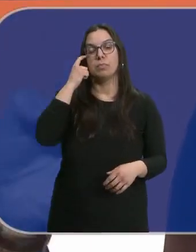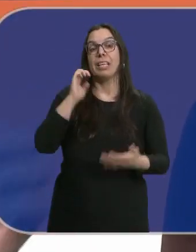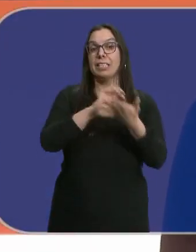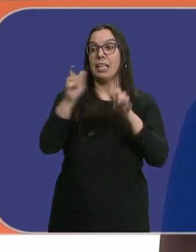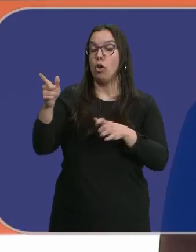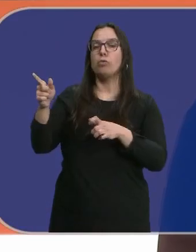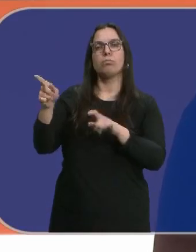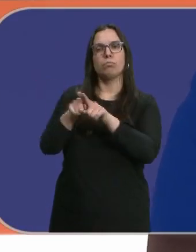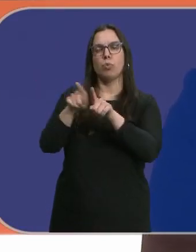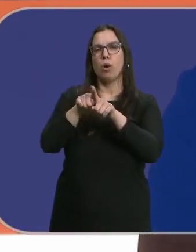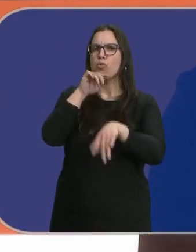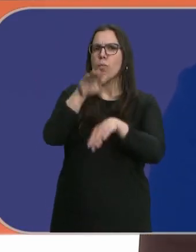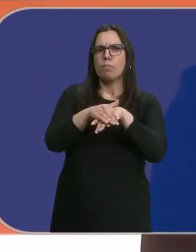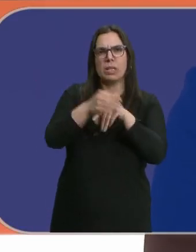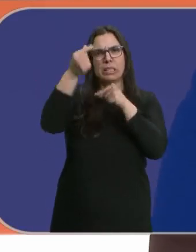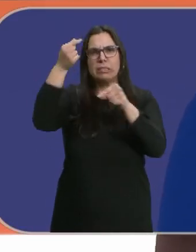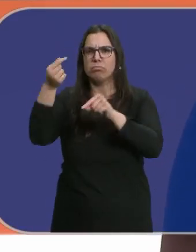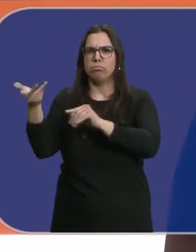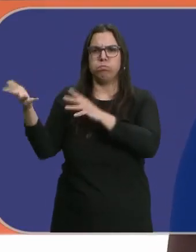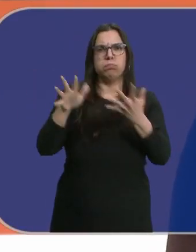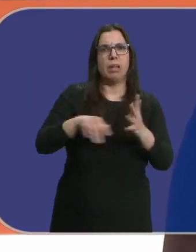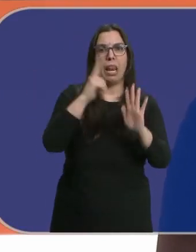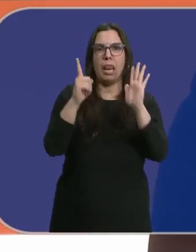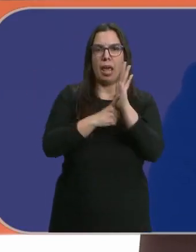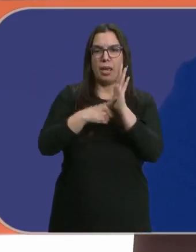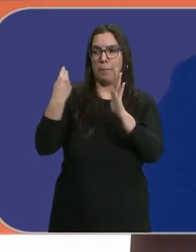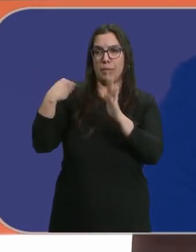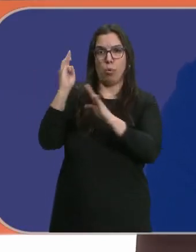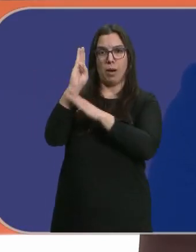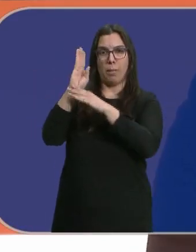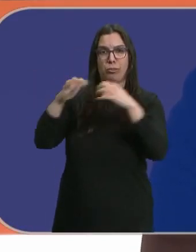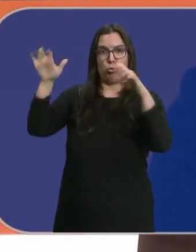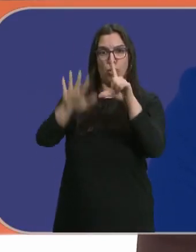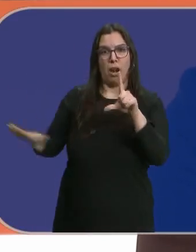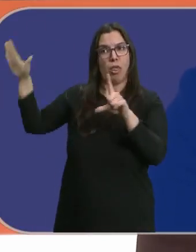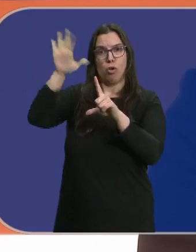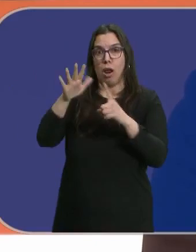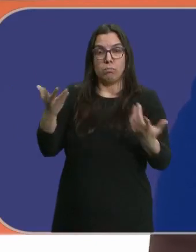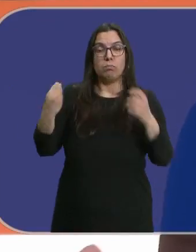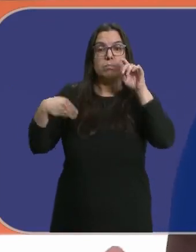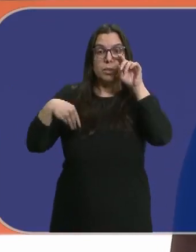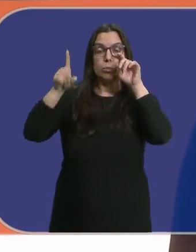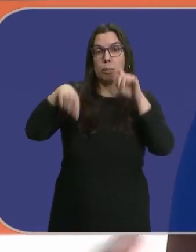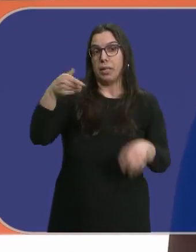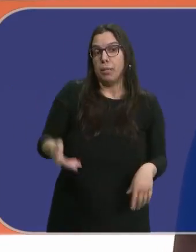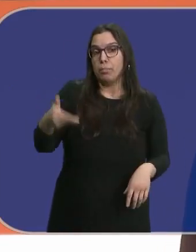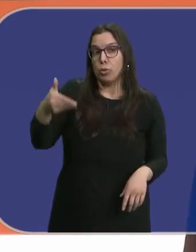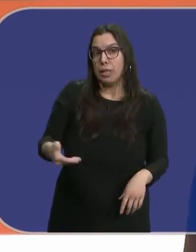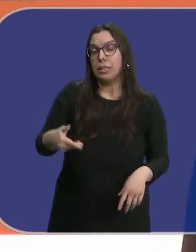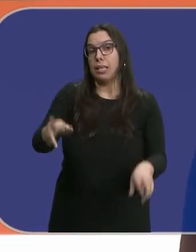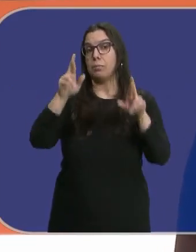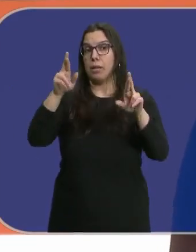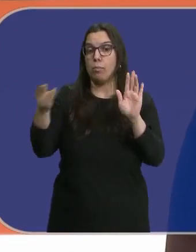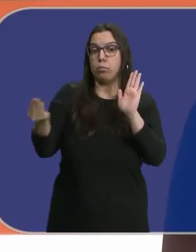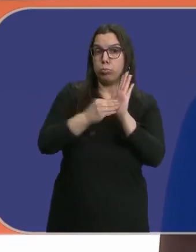cumplirá estrictamente la ley que se dicte por el Parlamento Nacional, como es también un apartado muy relevante que esperemos que se